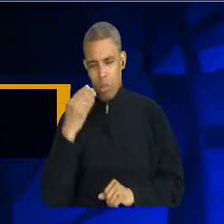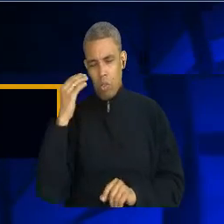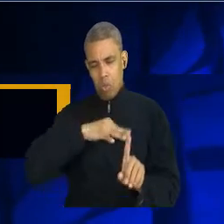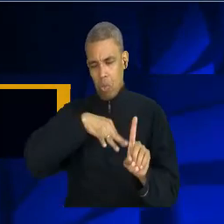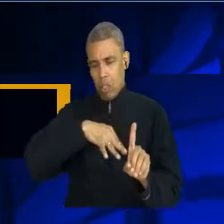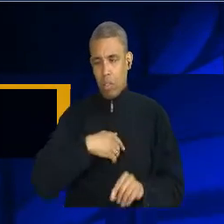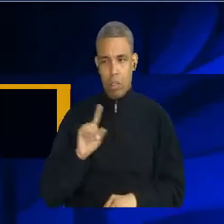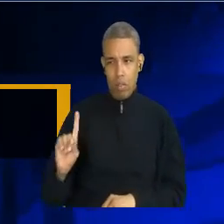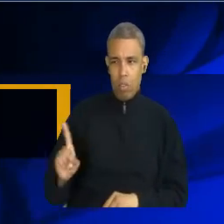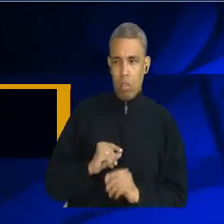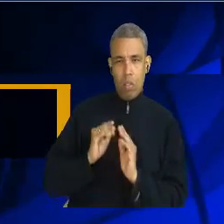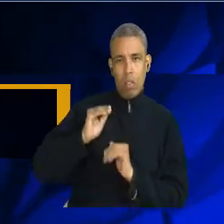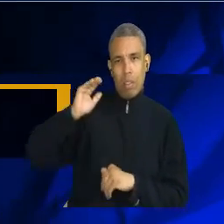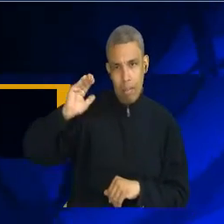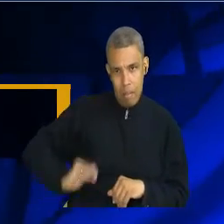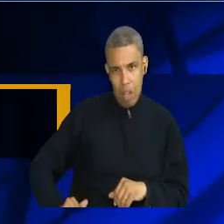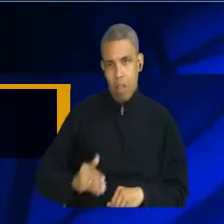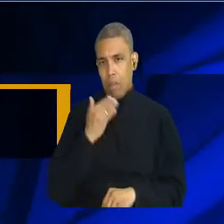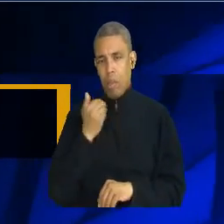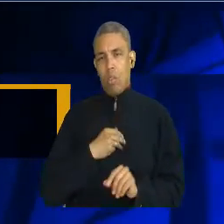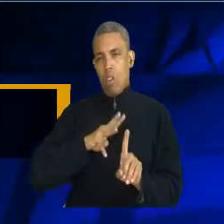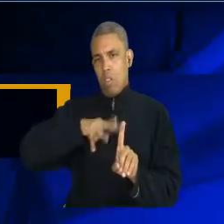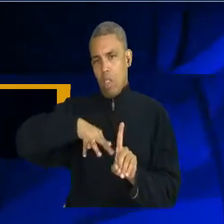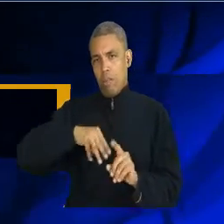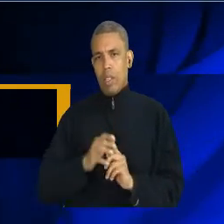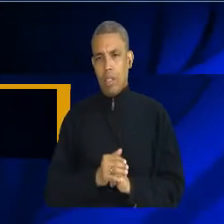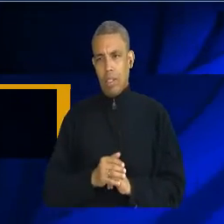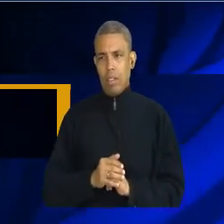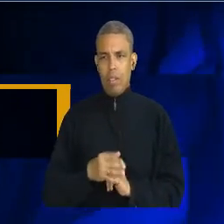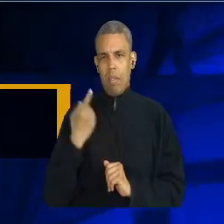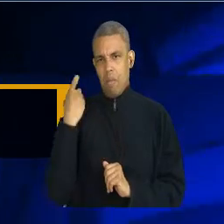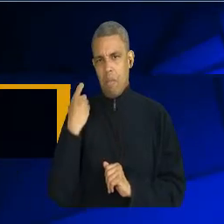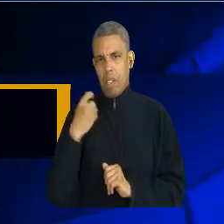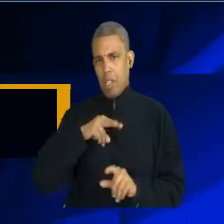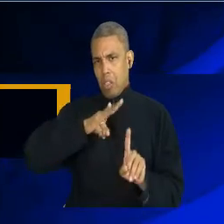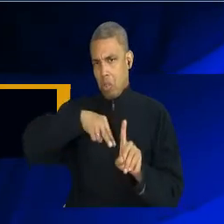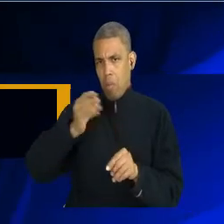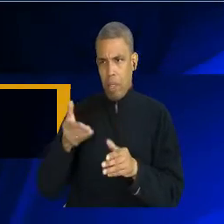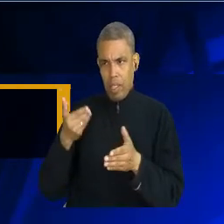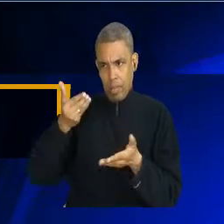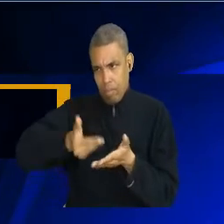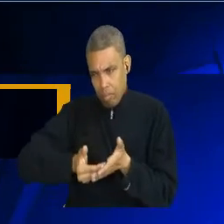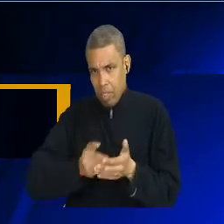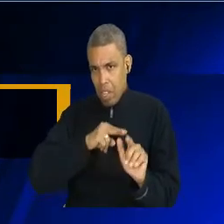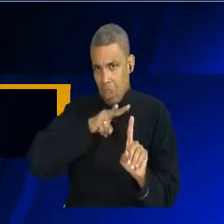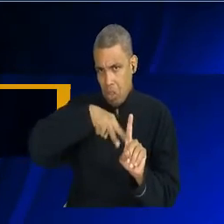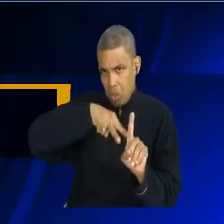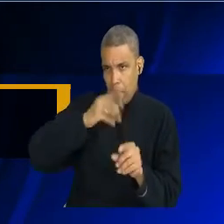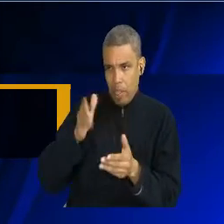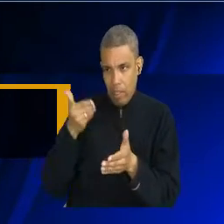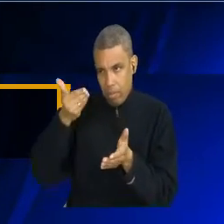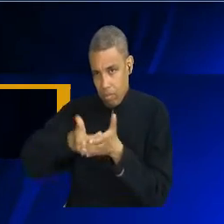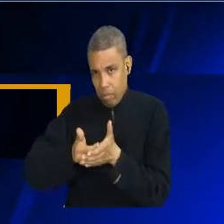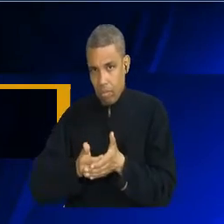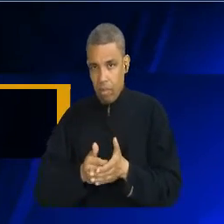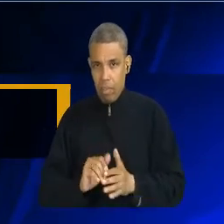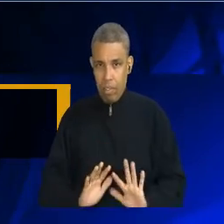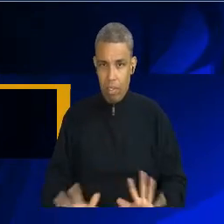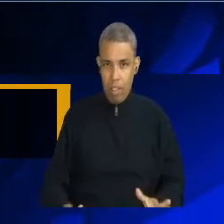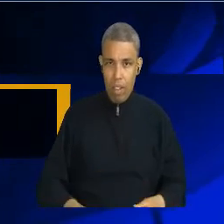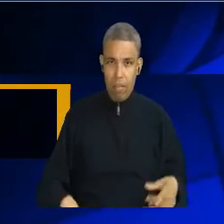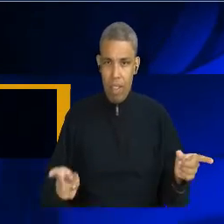llevan trabajando 1 mes. Ya nos faltan todavía 2 meses para que se cumpla ese cronograma, pero lo que le vuelvo y comento, lo que